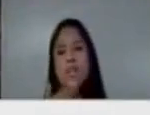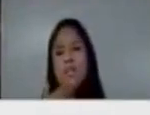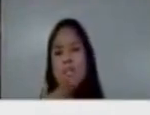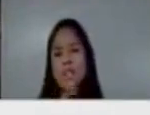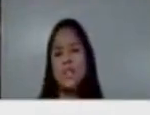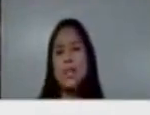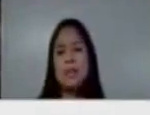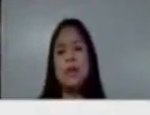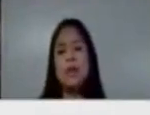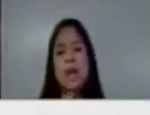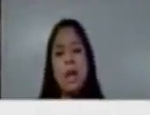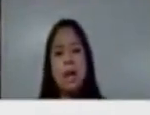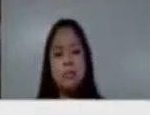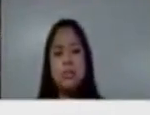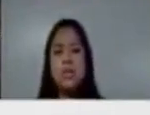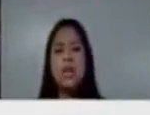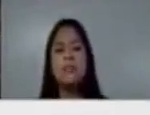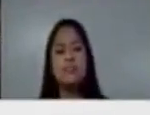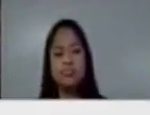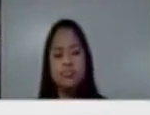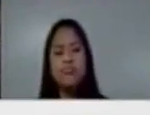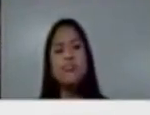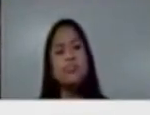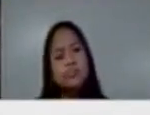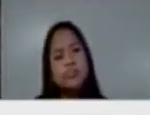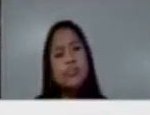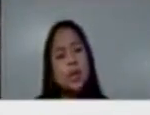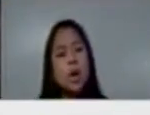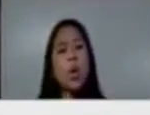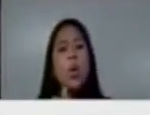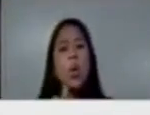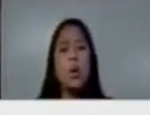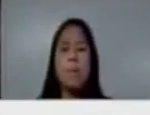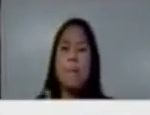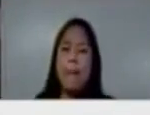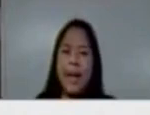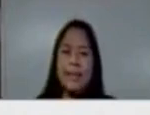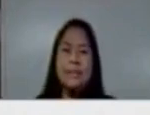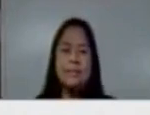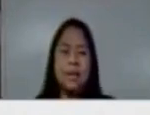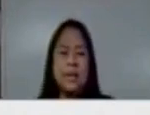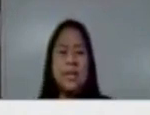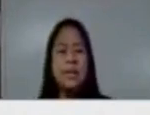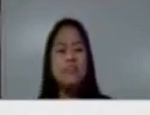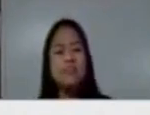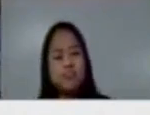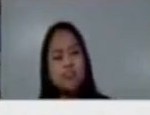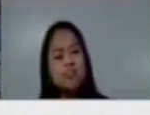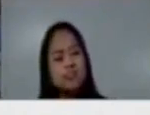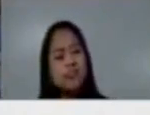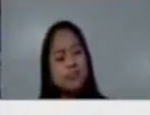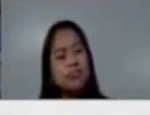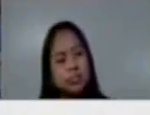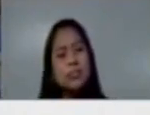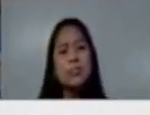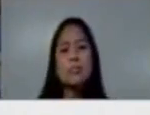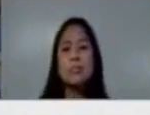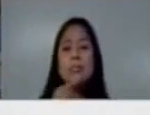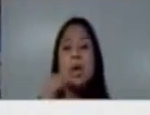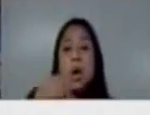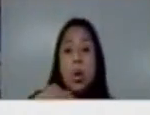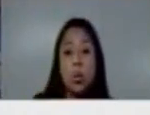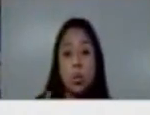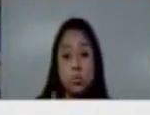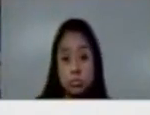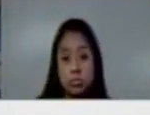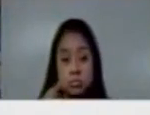le acompañan. Lo dejamos con la señal en vivo. Cada vez más a Guatemala con México. Hemos contado con la